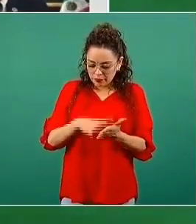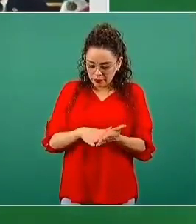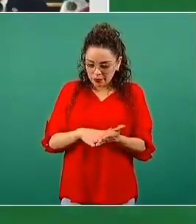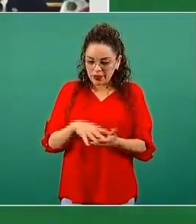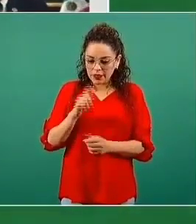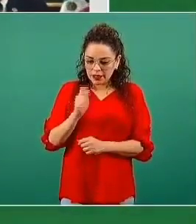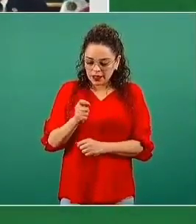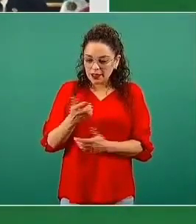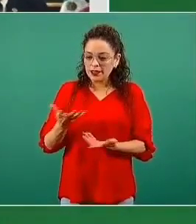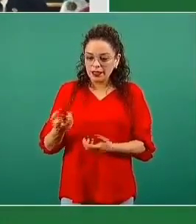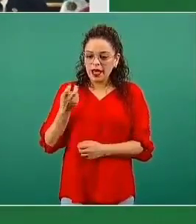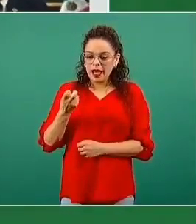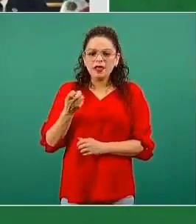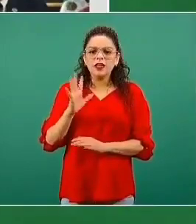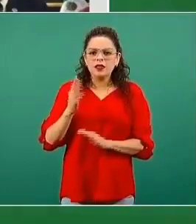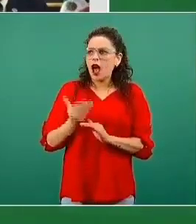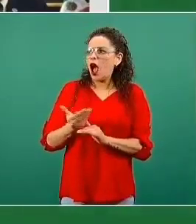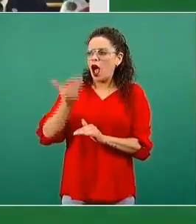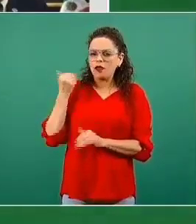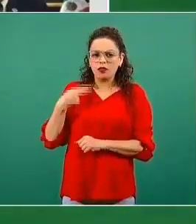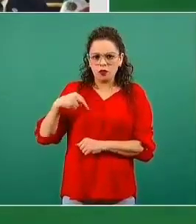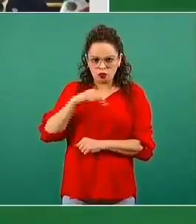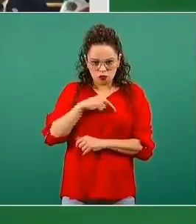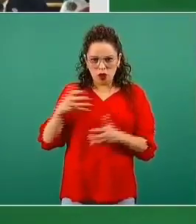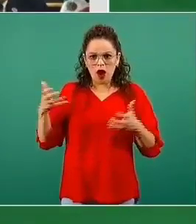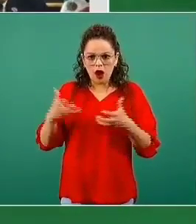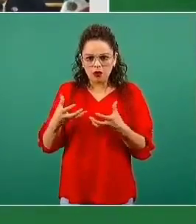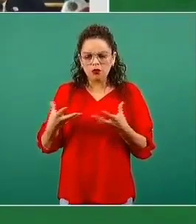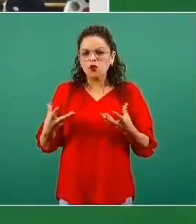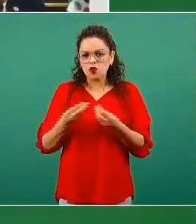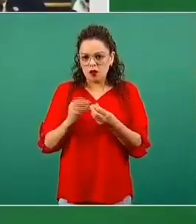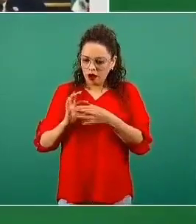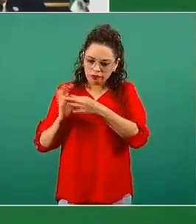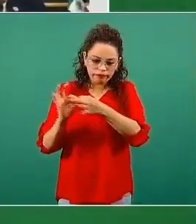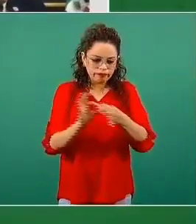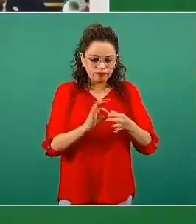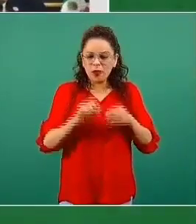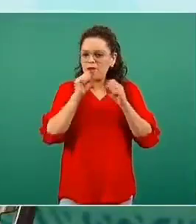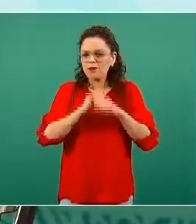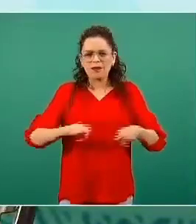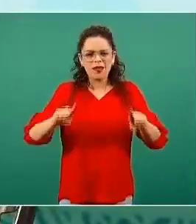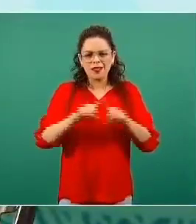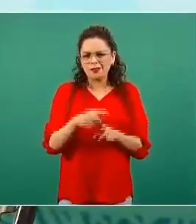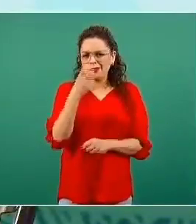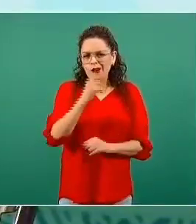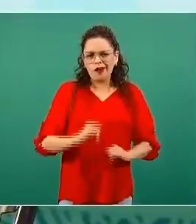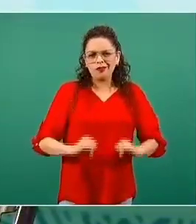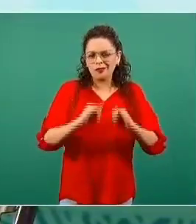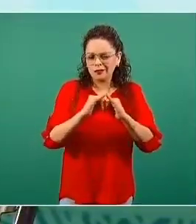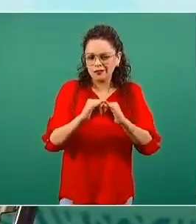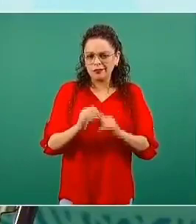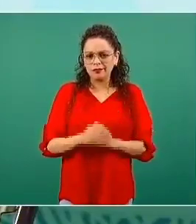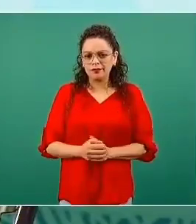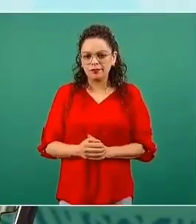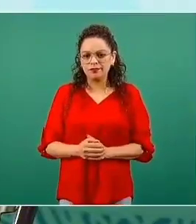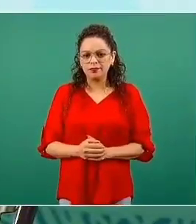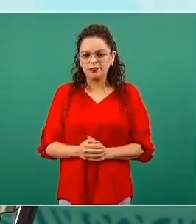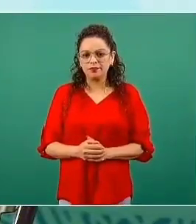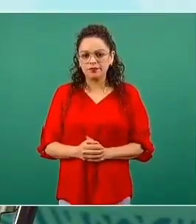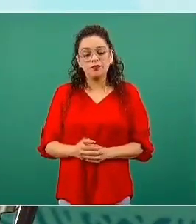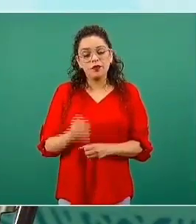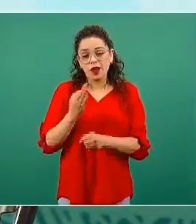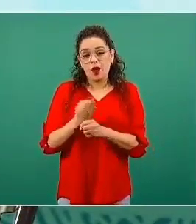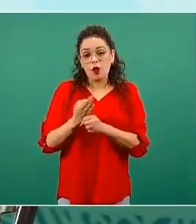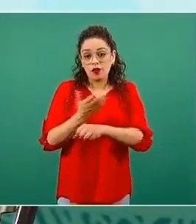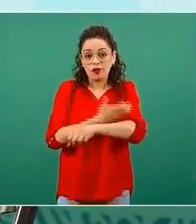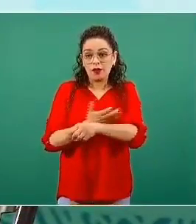trabajo que habíamos venido realizando en conjunto con estas mismas instituciones. Destacamos desde luego a las instituciones que hoy